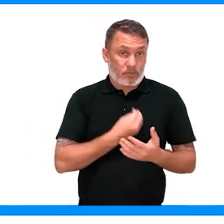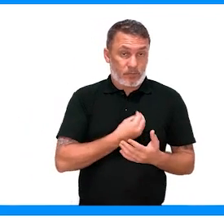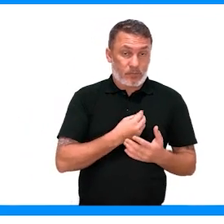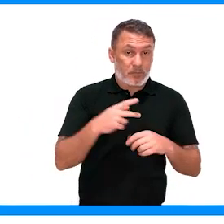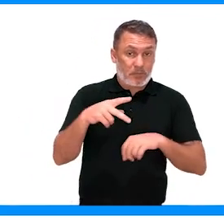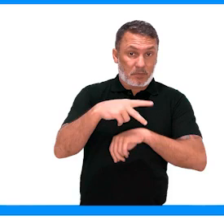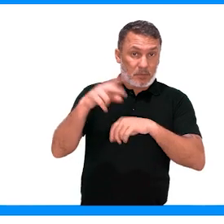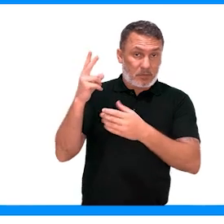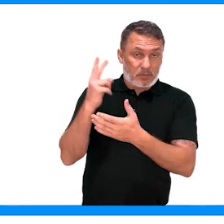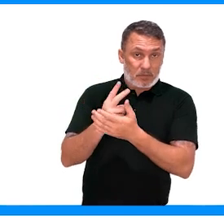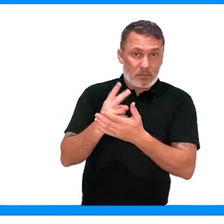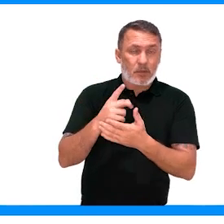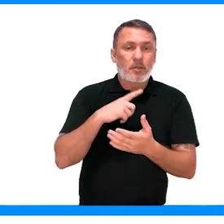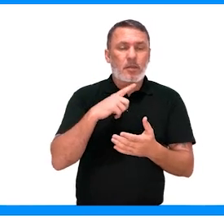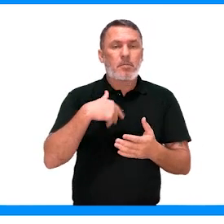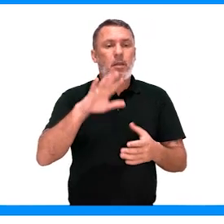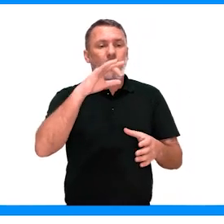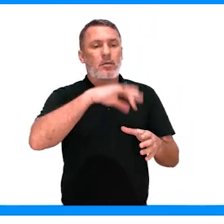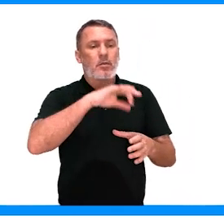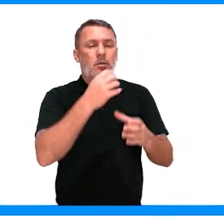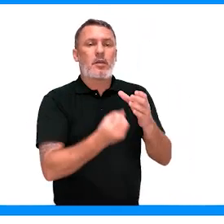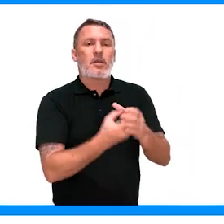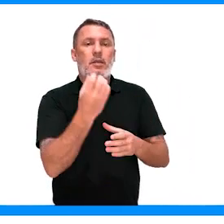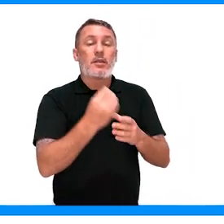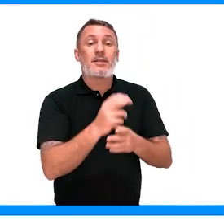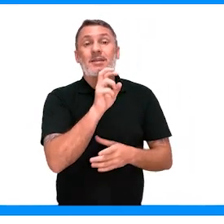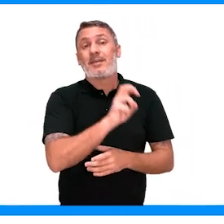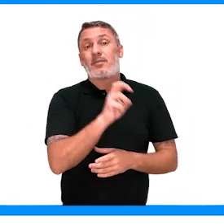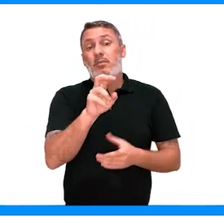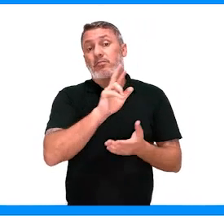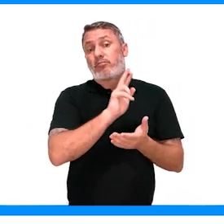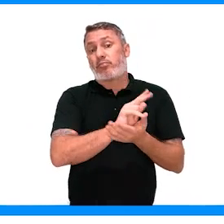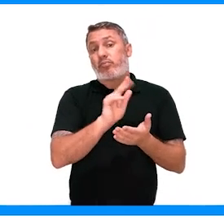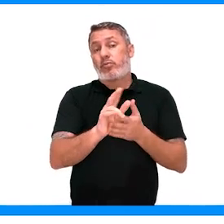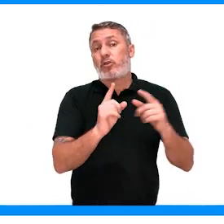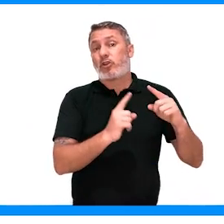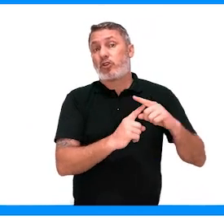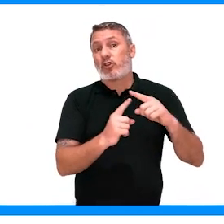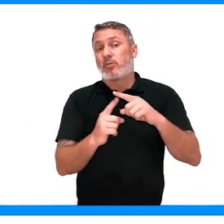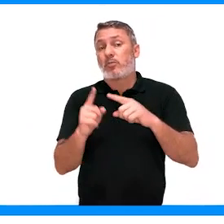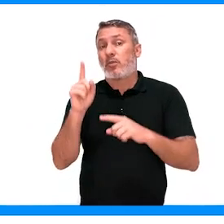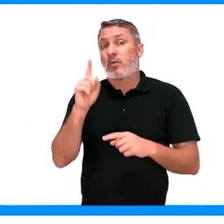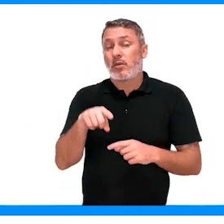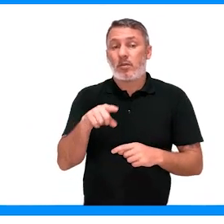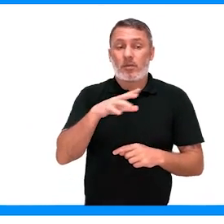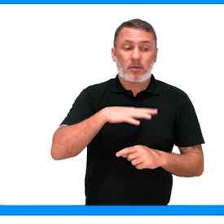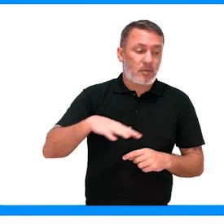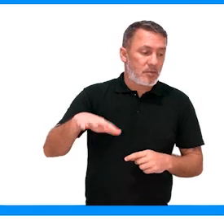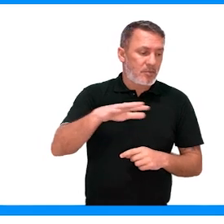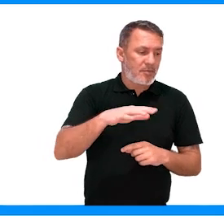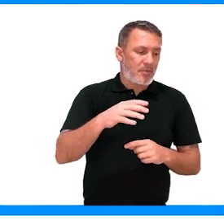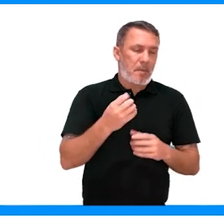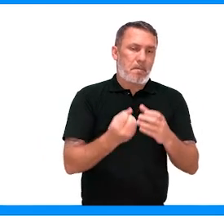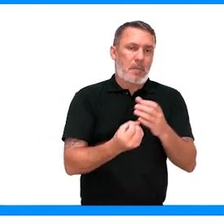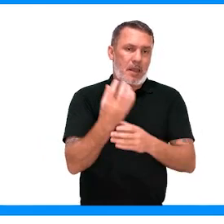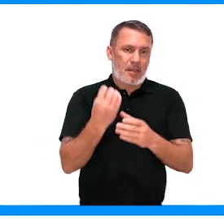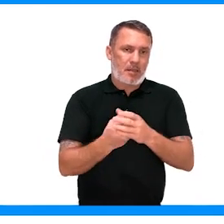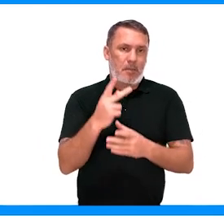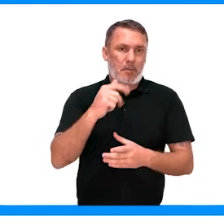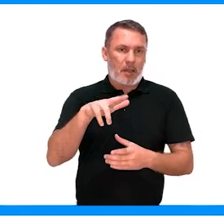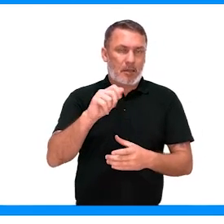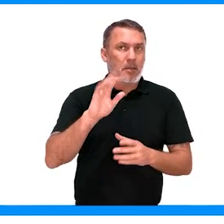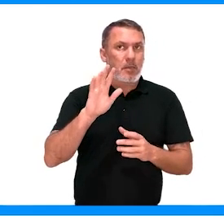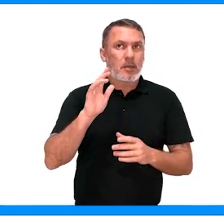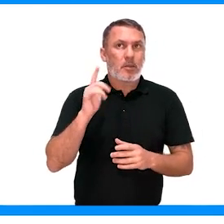día, en ese país se cultivan más de 55 variedades de la popular mazorca, más